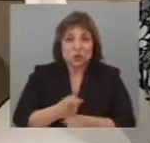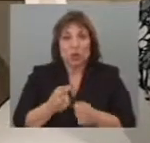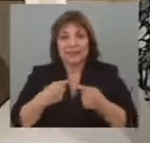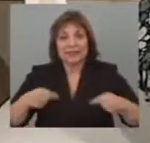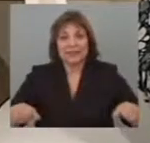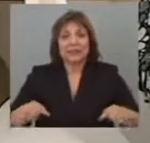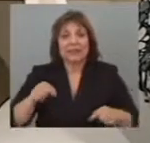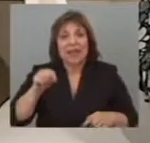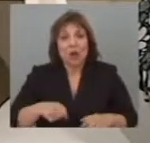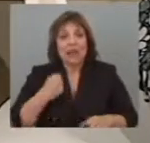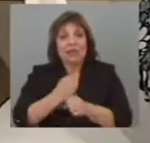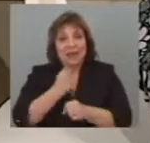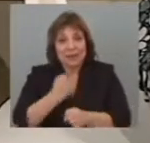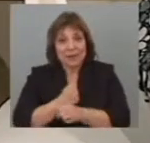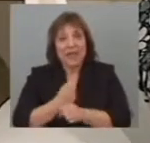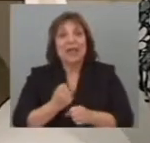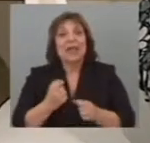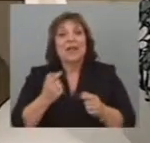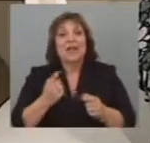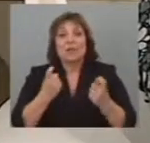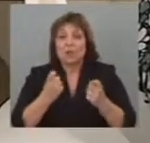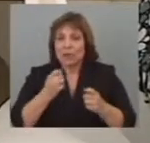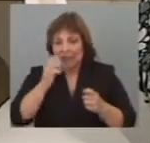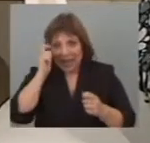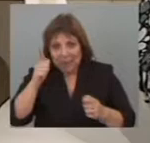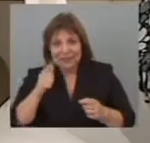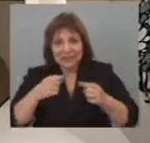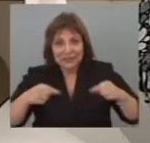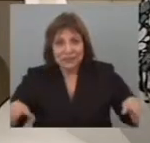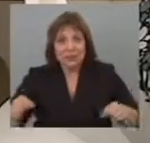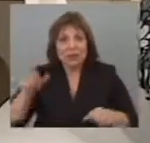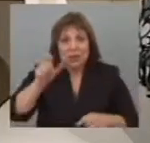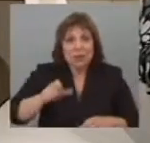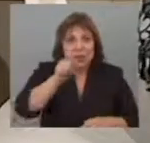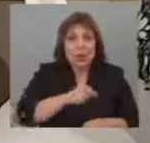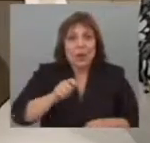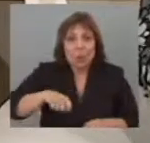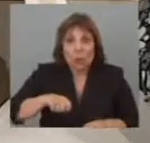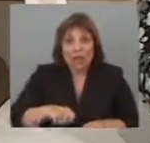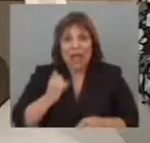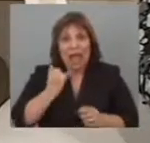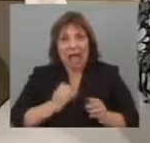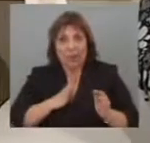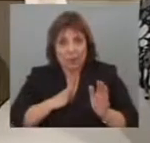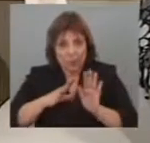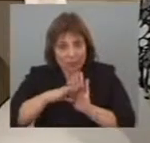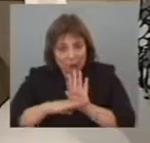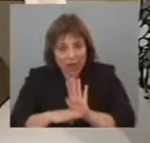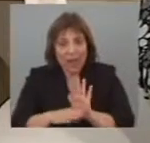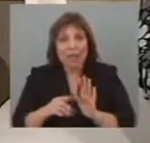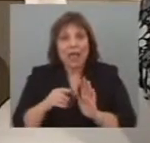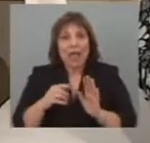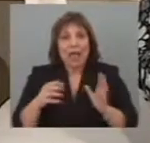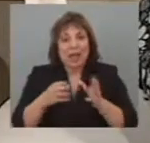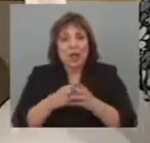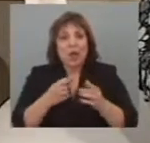y está trabajándose fuertemente en la capacitación de los operadores judiciales. Hay un programa